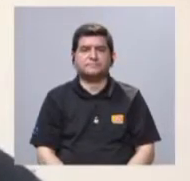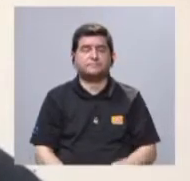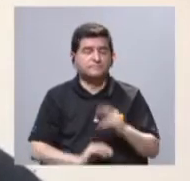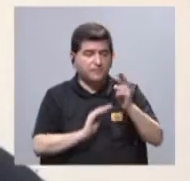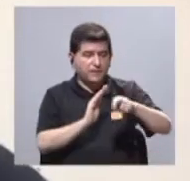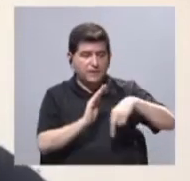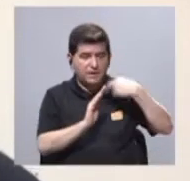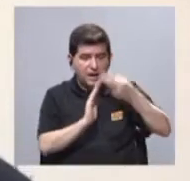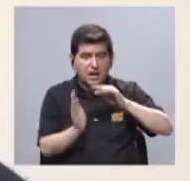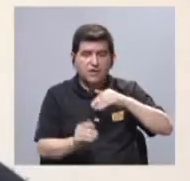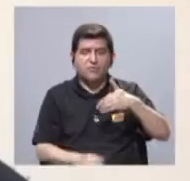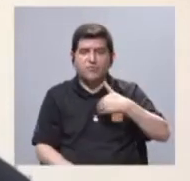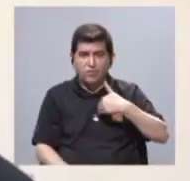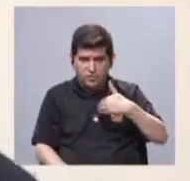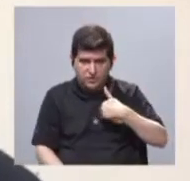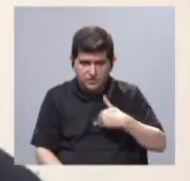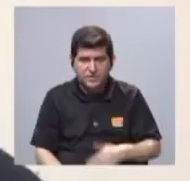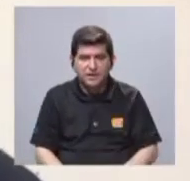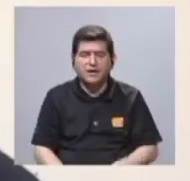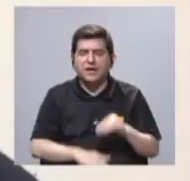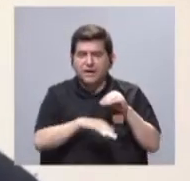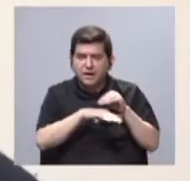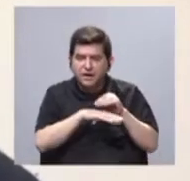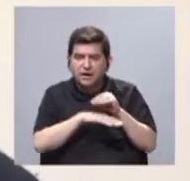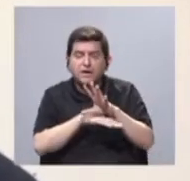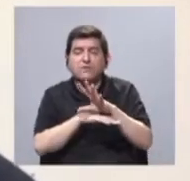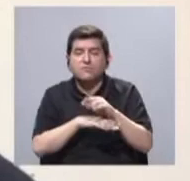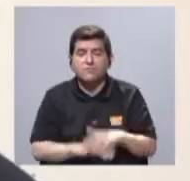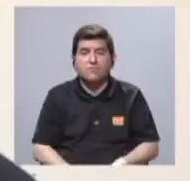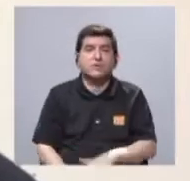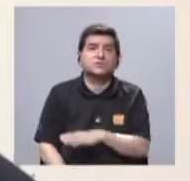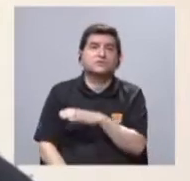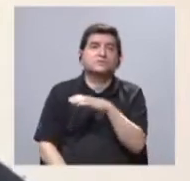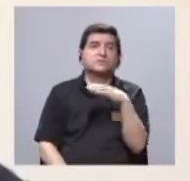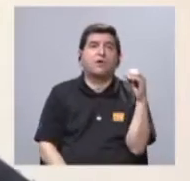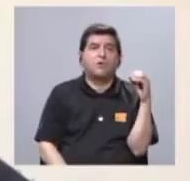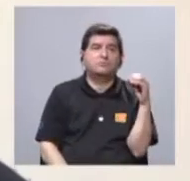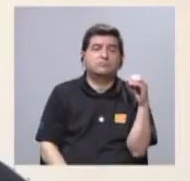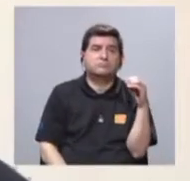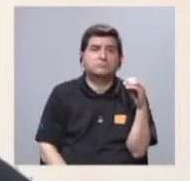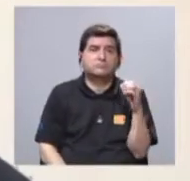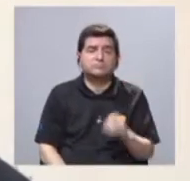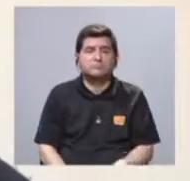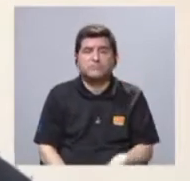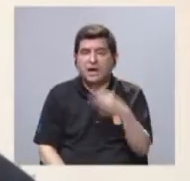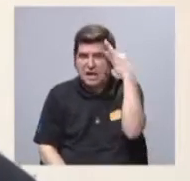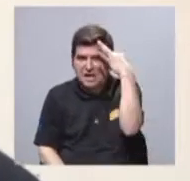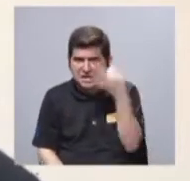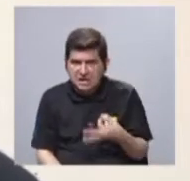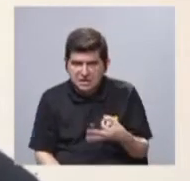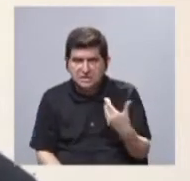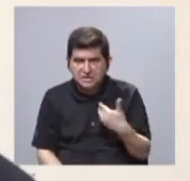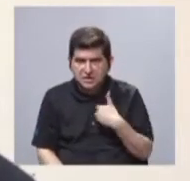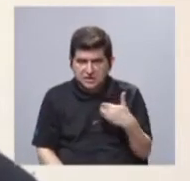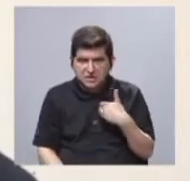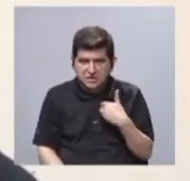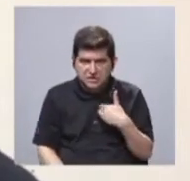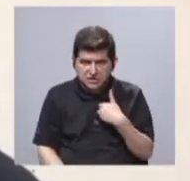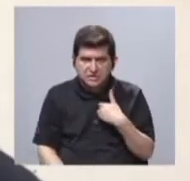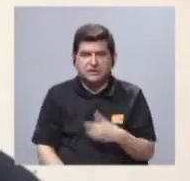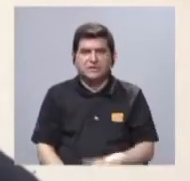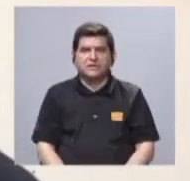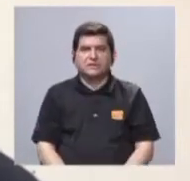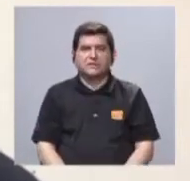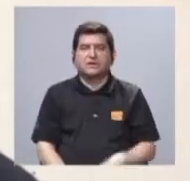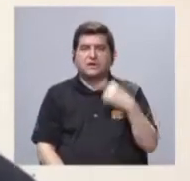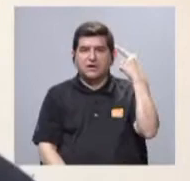el papel que juega en todo esto, la influencia o la postura